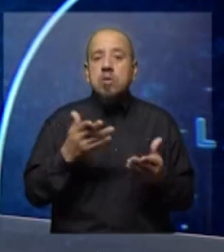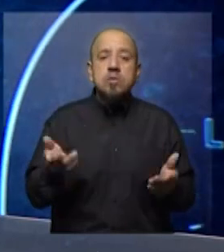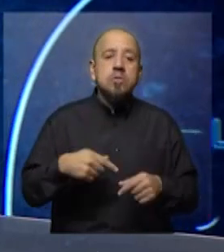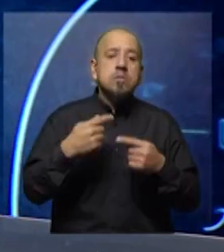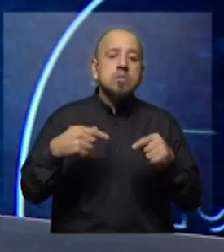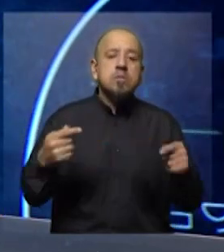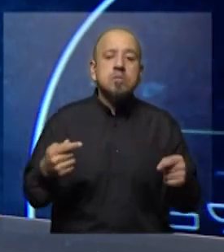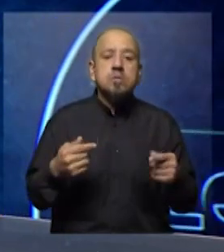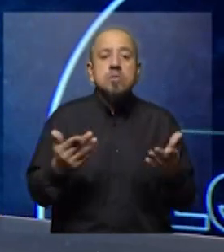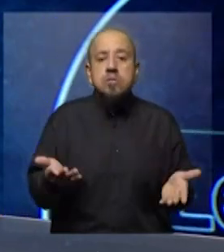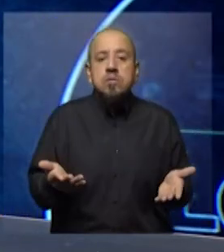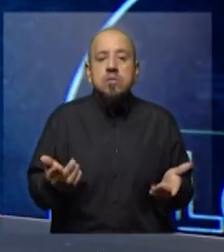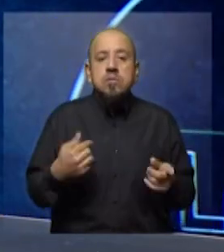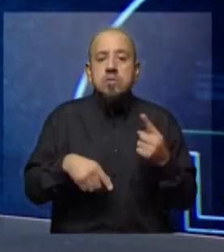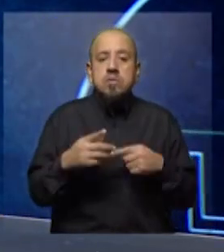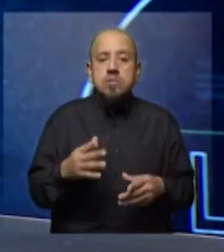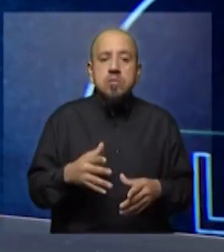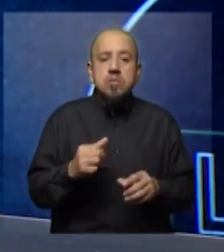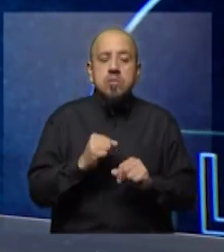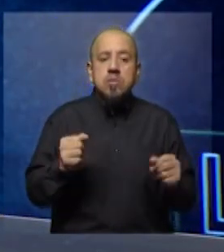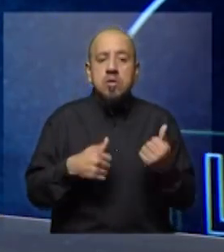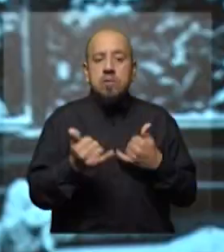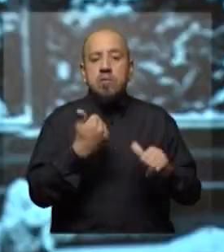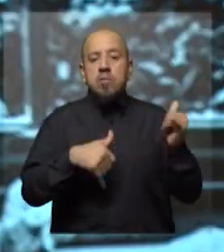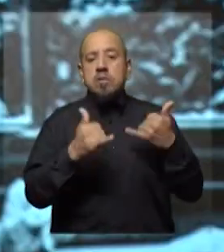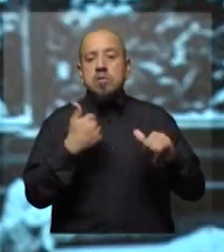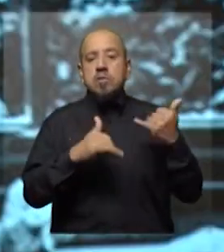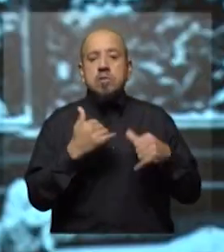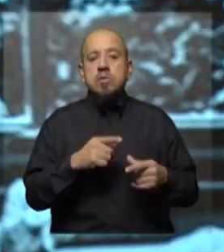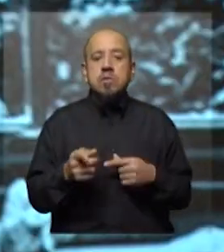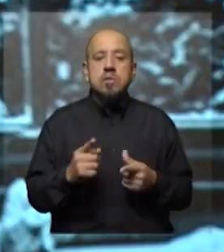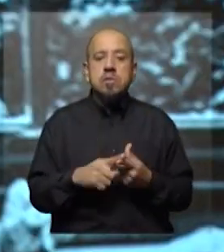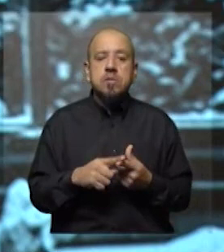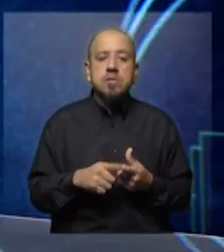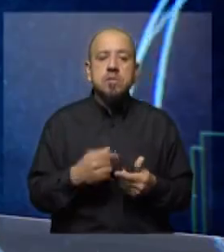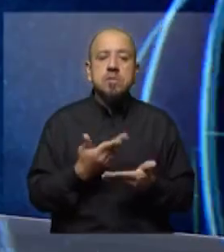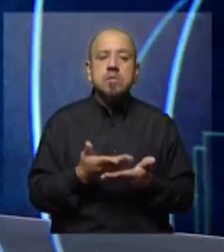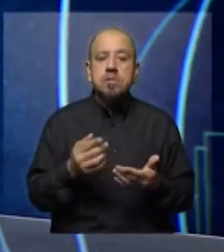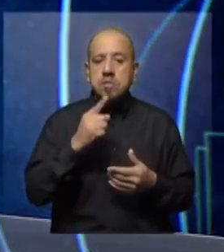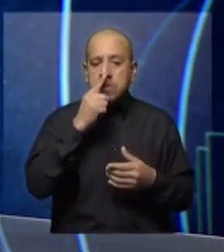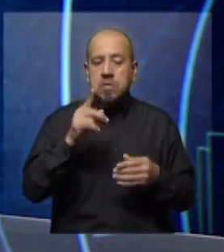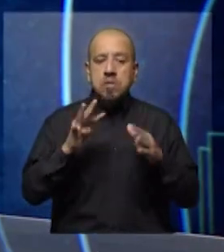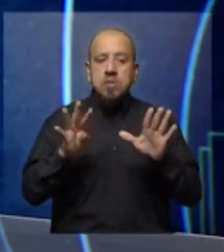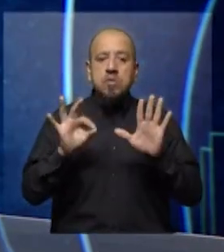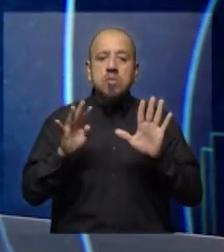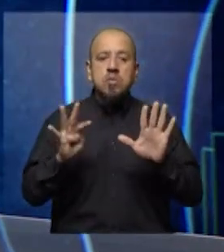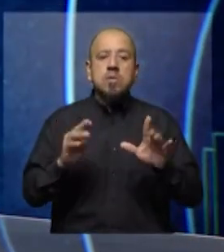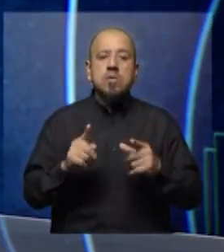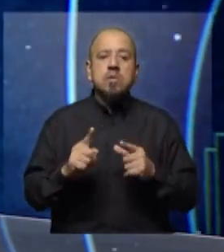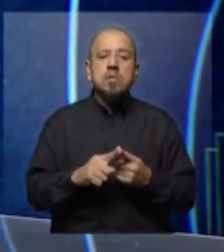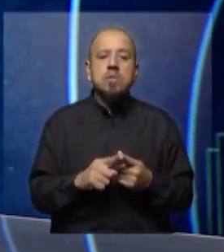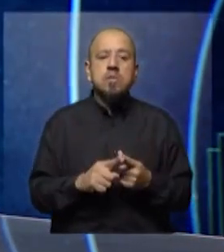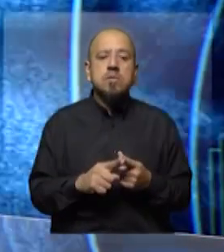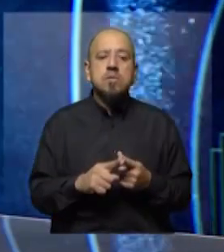cosas de las que uno no puede informarse de todo es impresionante lo que está planteando 1909 no es